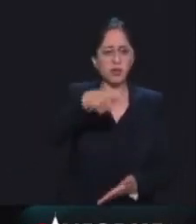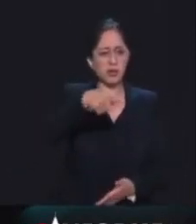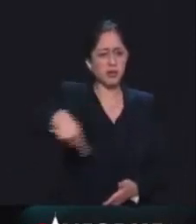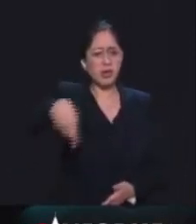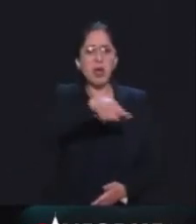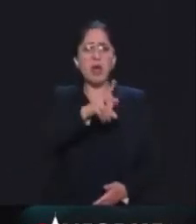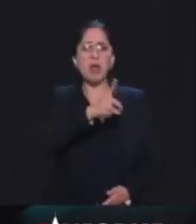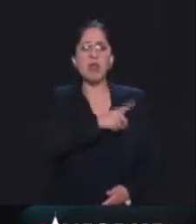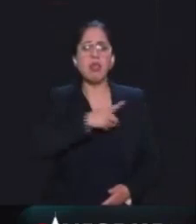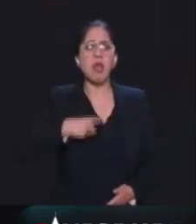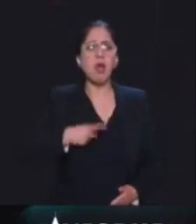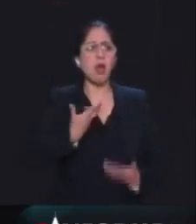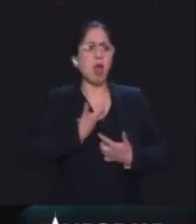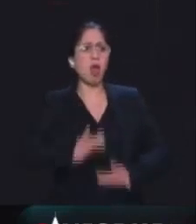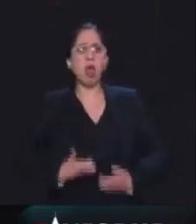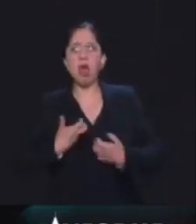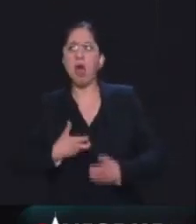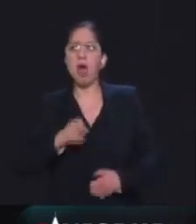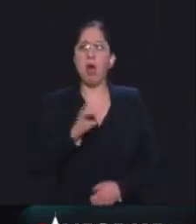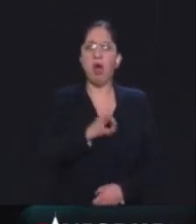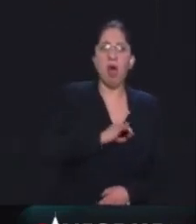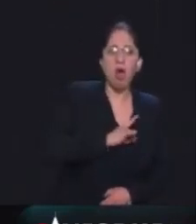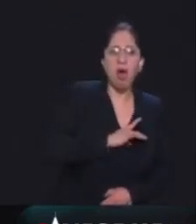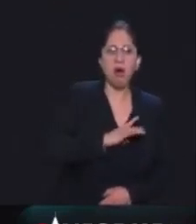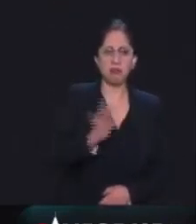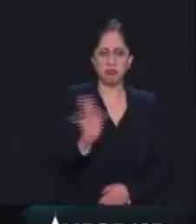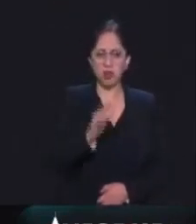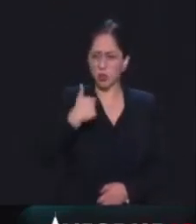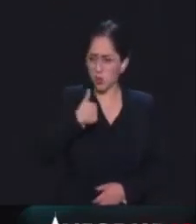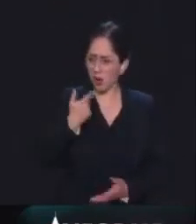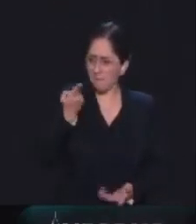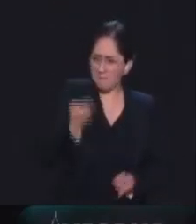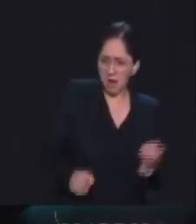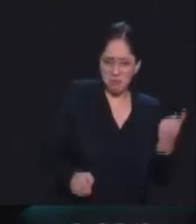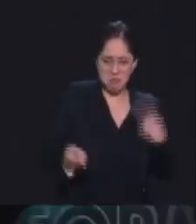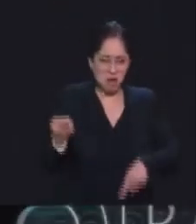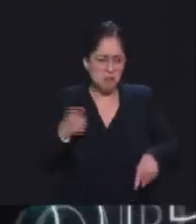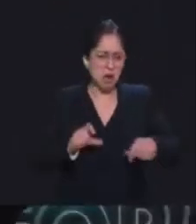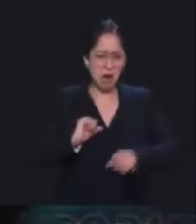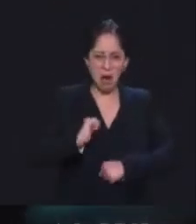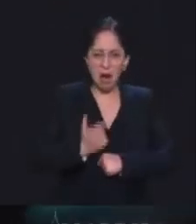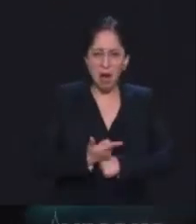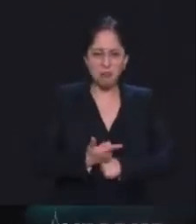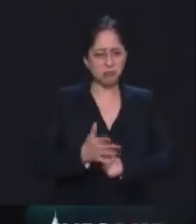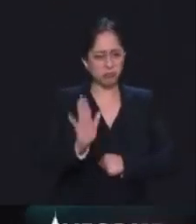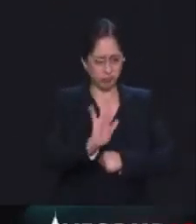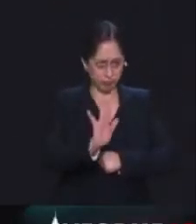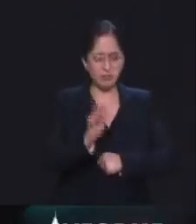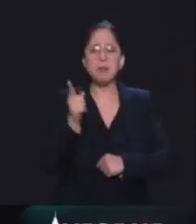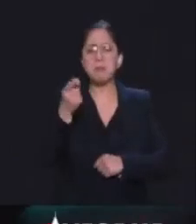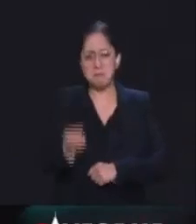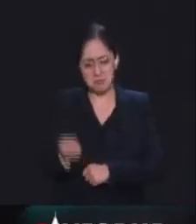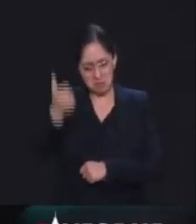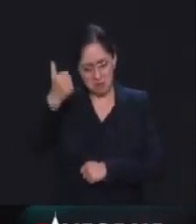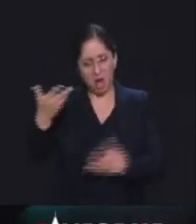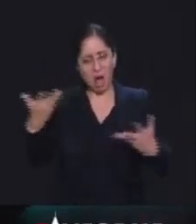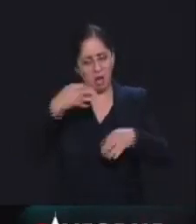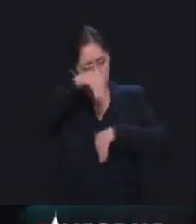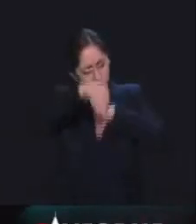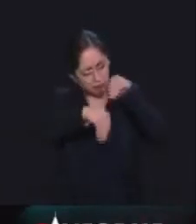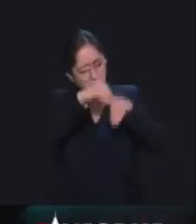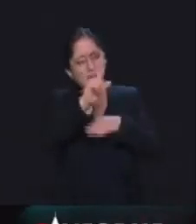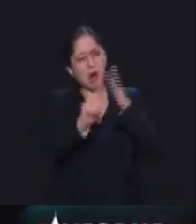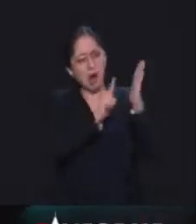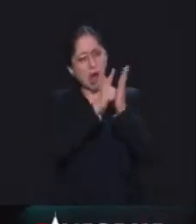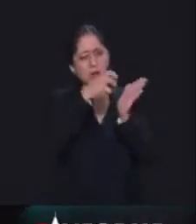vengo a organizar soviets, no vamos a estatizar nada, vamos a iniciar políticas de Estado para favorecer